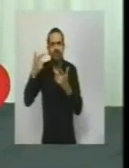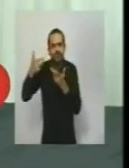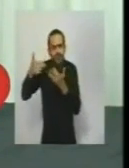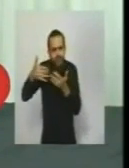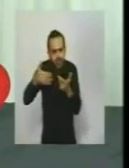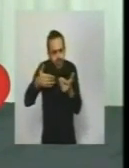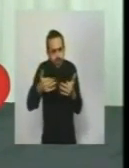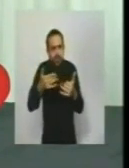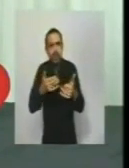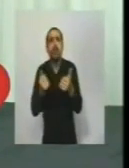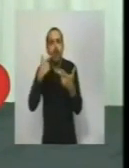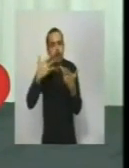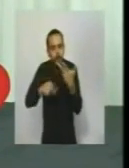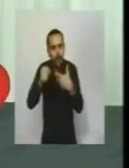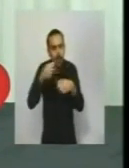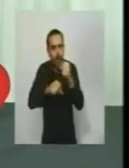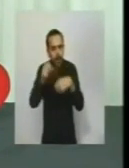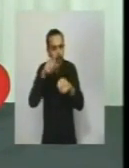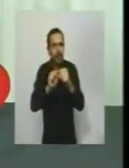epidemiológico y de epidemiología de la provincia